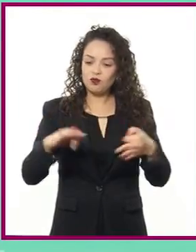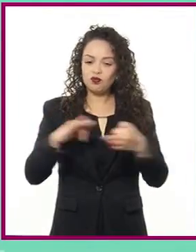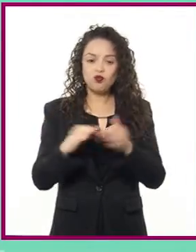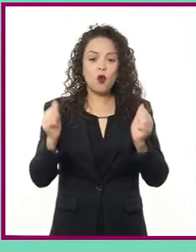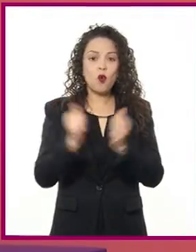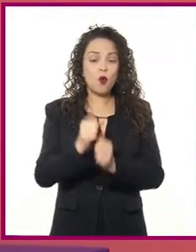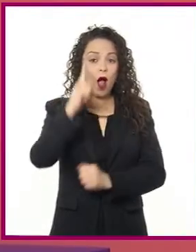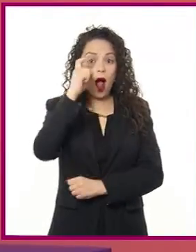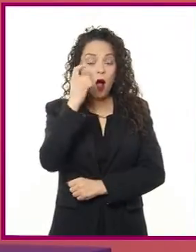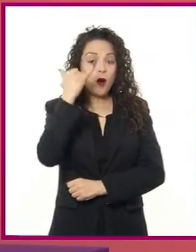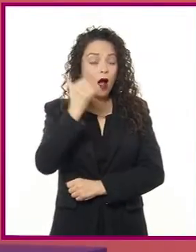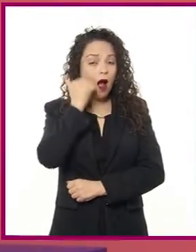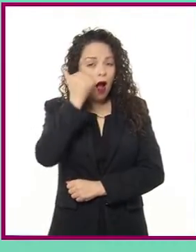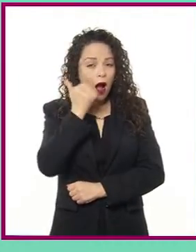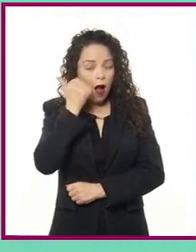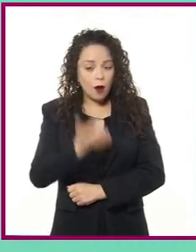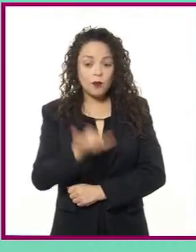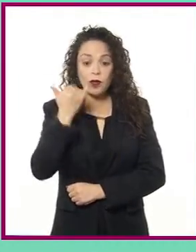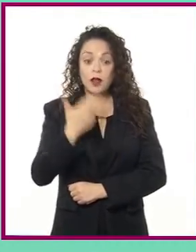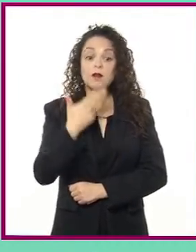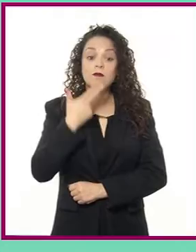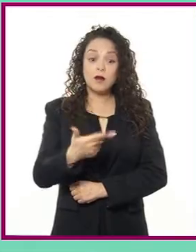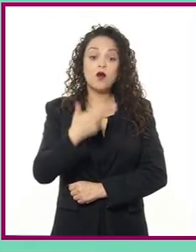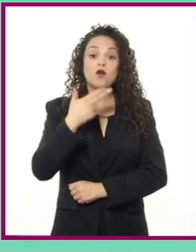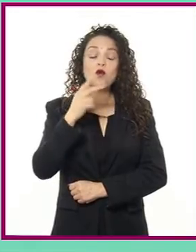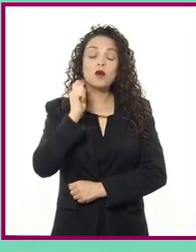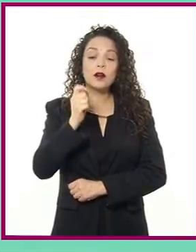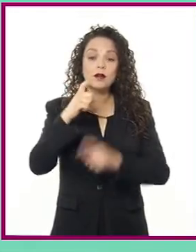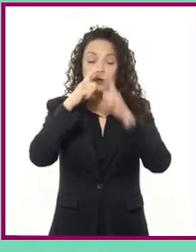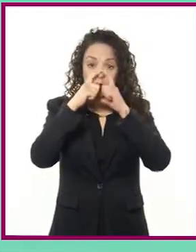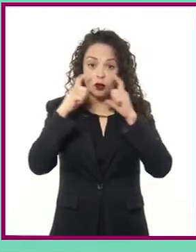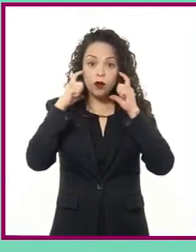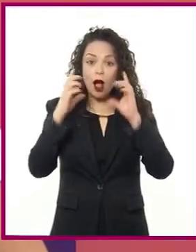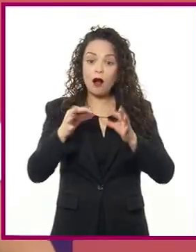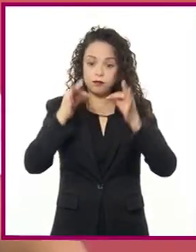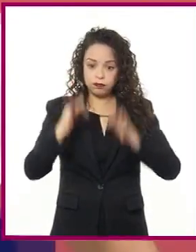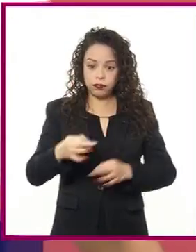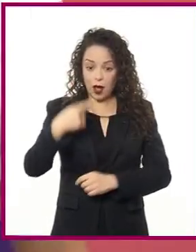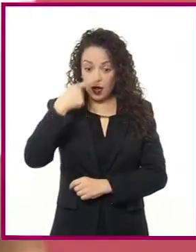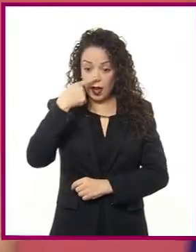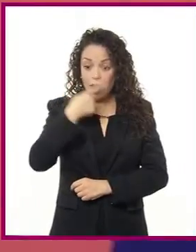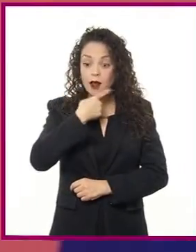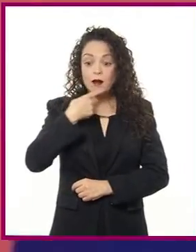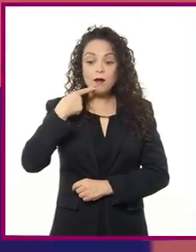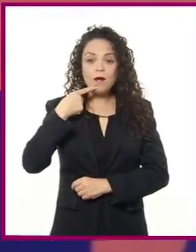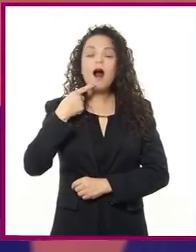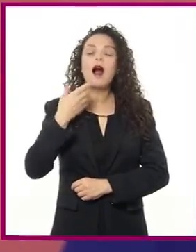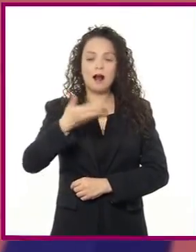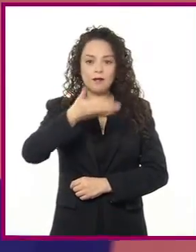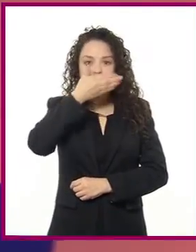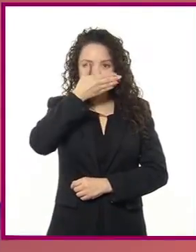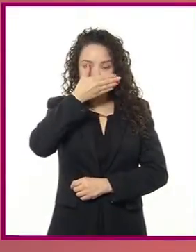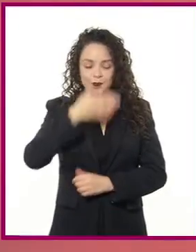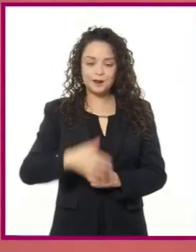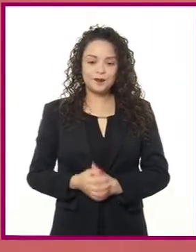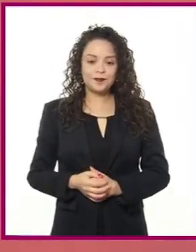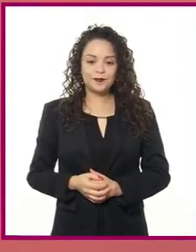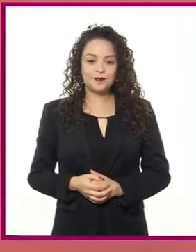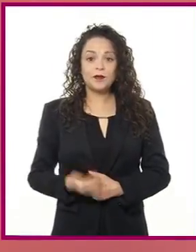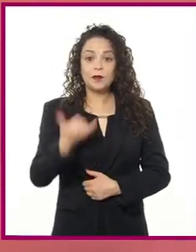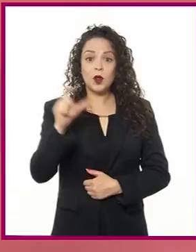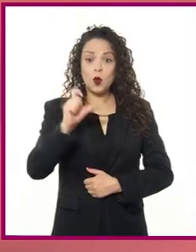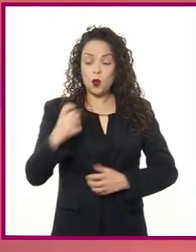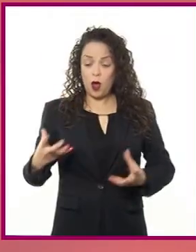abundante jabón, usando el cubrebocas adecuadamente de forma que cubra nariz y boca. Y aunque nos reunamos,